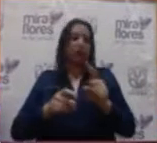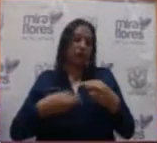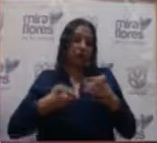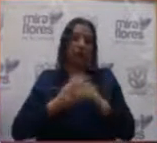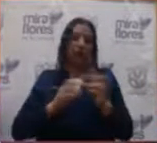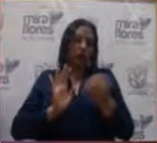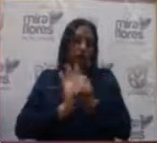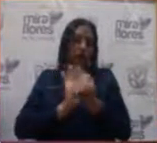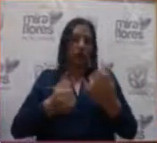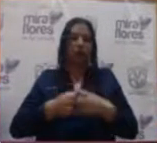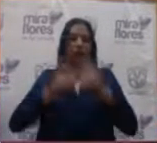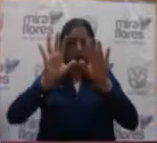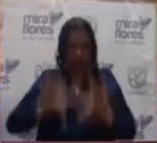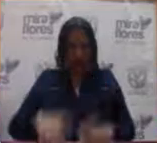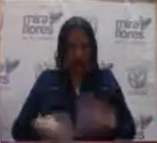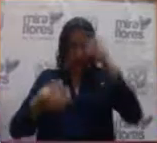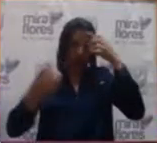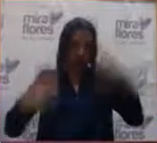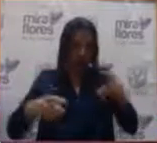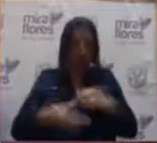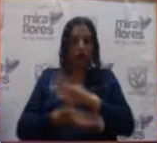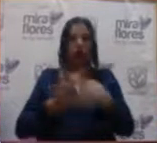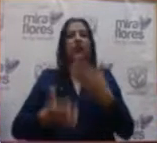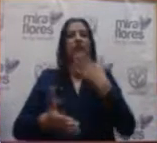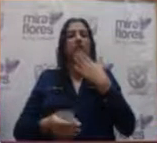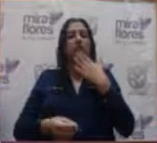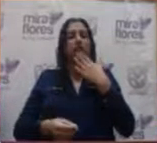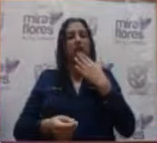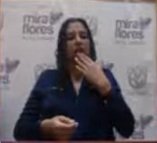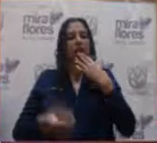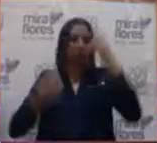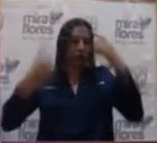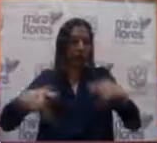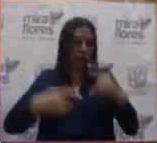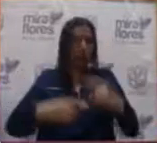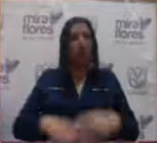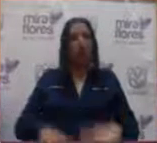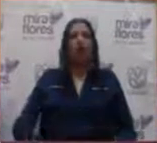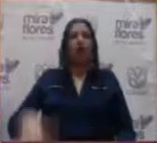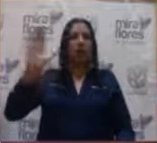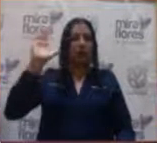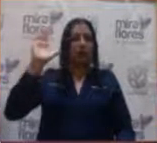acuerdos tomados esta tarde. Aquellos miembros que estén a favor, sírvanse expresar un